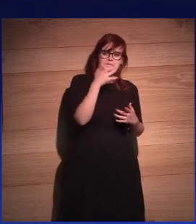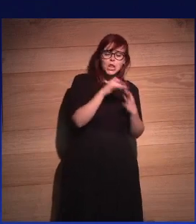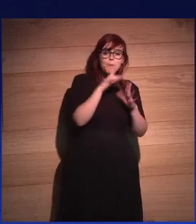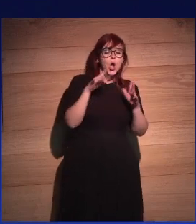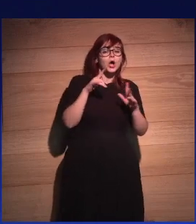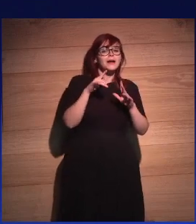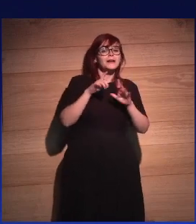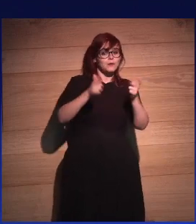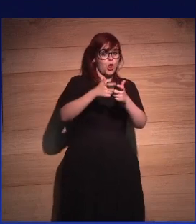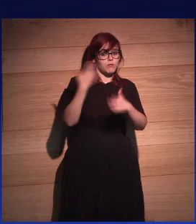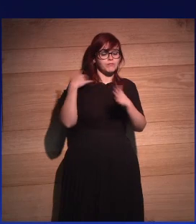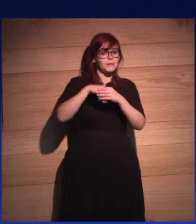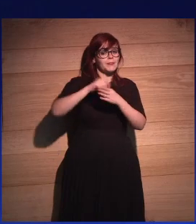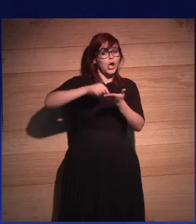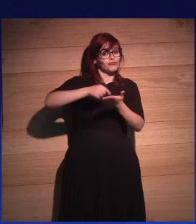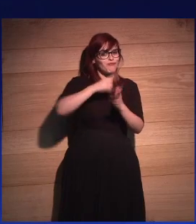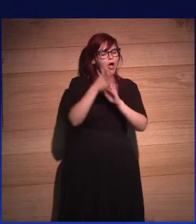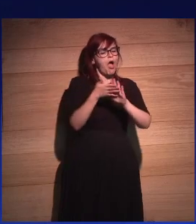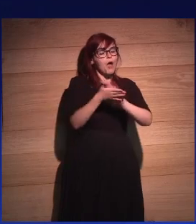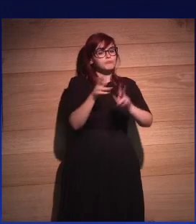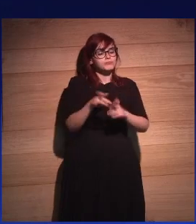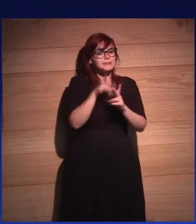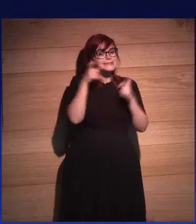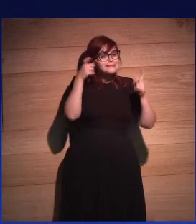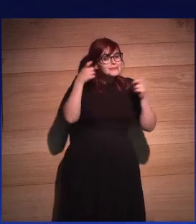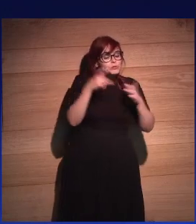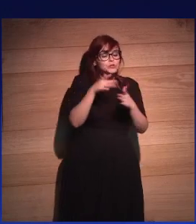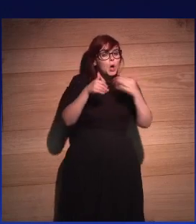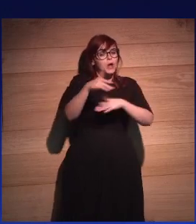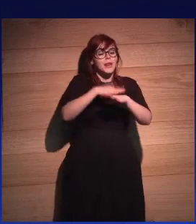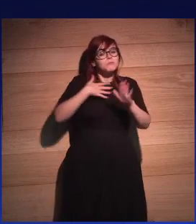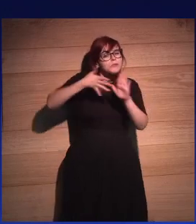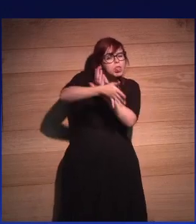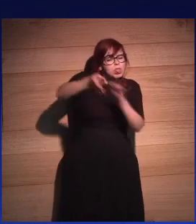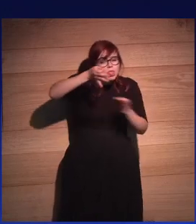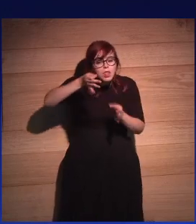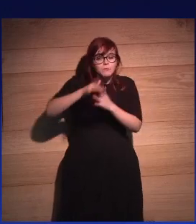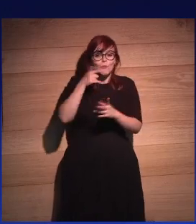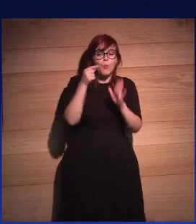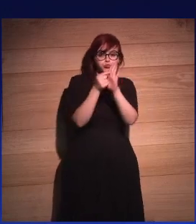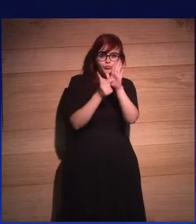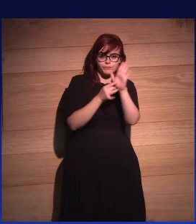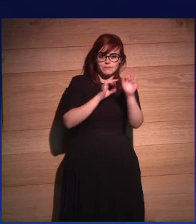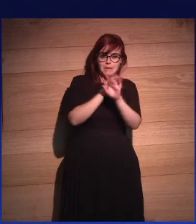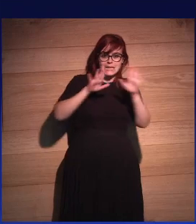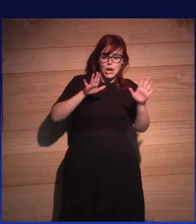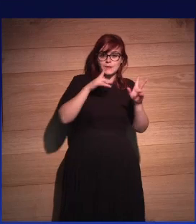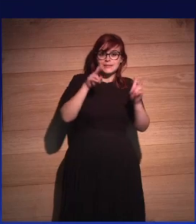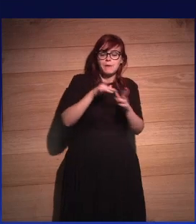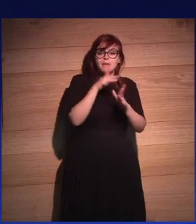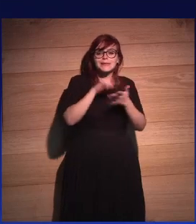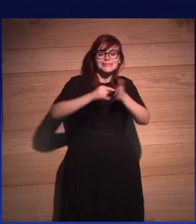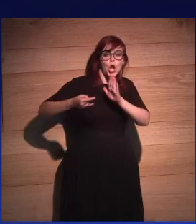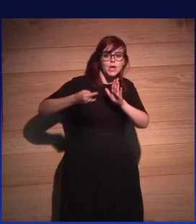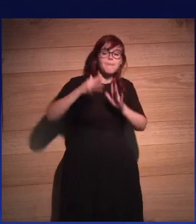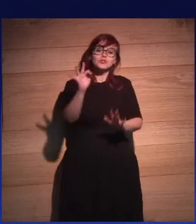reuniones internas que tuvimos sobre el contrato, estamos intentando llegar a una definición de algunos de los puntos, ¿no? sobre lo que llamamos